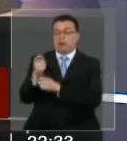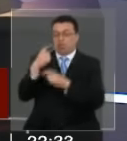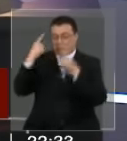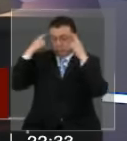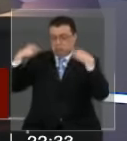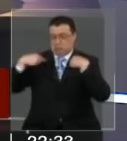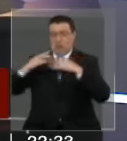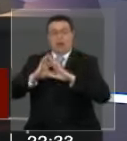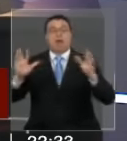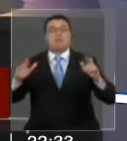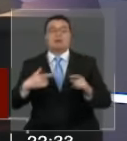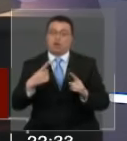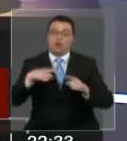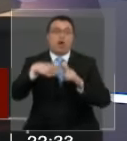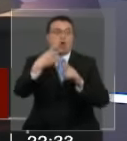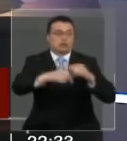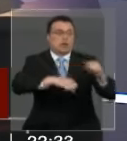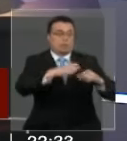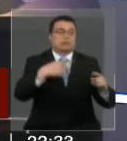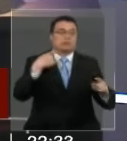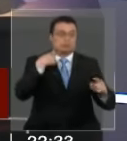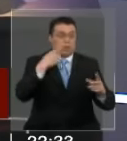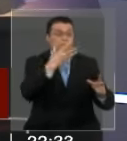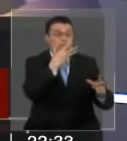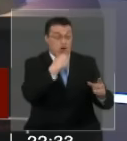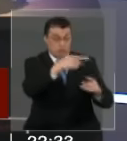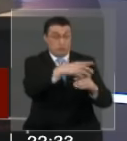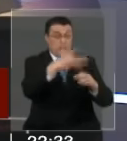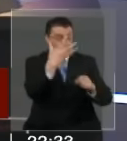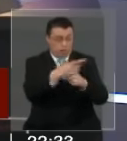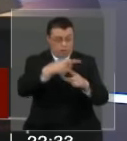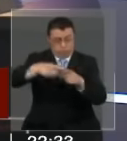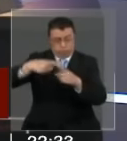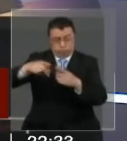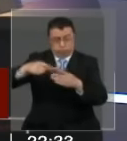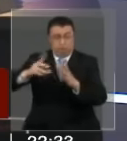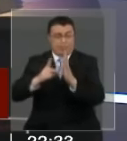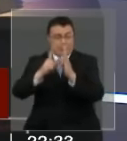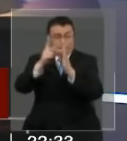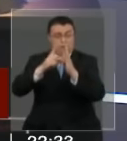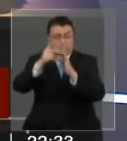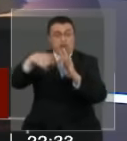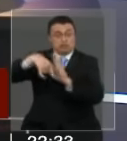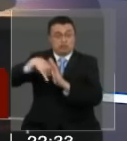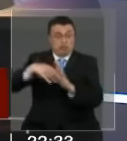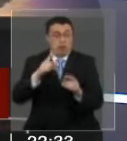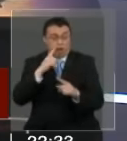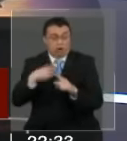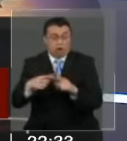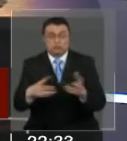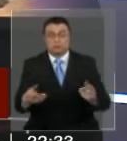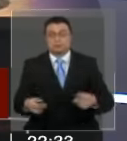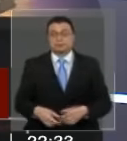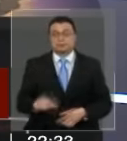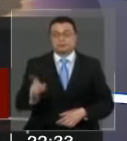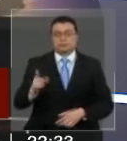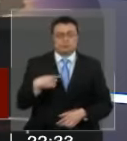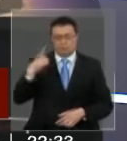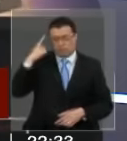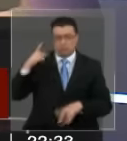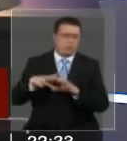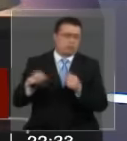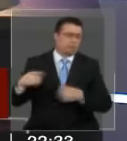otras industrias que naturalmente, digamos, por las bellezas que tiene Chiloé, digamos, y por las potencialidades se estaban desarrollando, como Alberto, la industria turística. Todo lo contrario, José